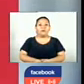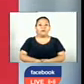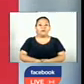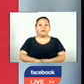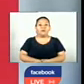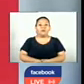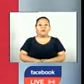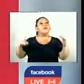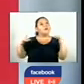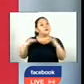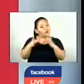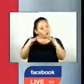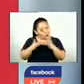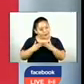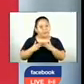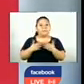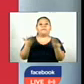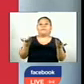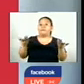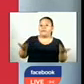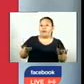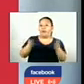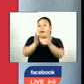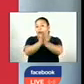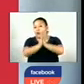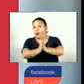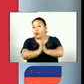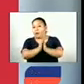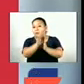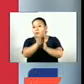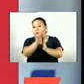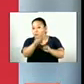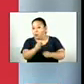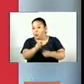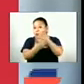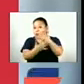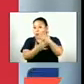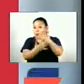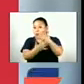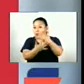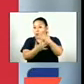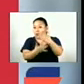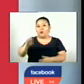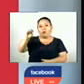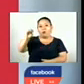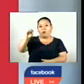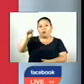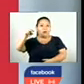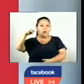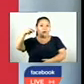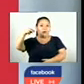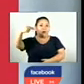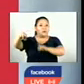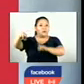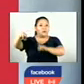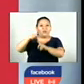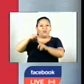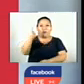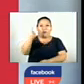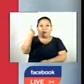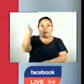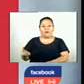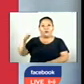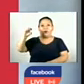Y también estamos solicitando su ayuda para conseguir donantes de plasma convalesciente tipo ORH positivo para